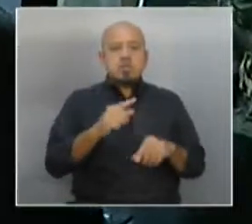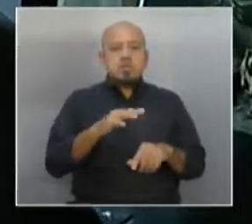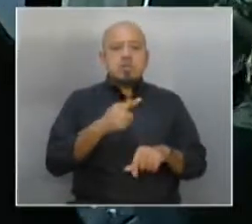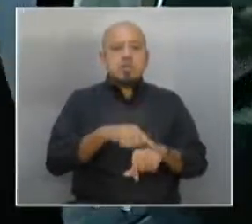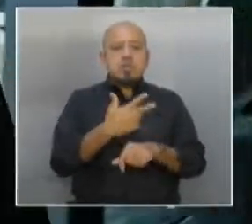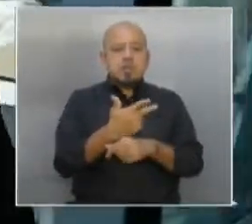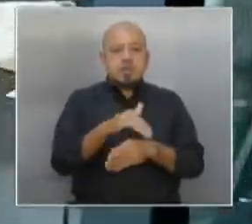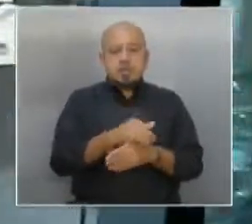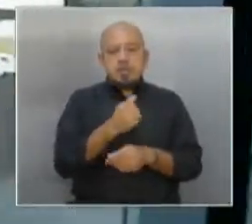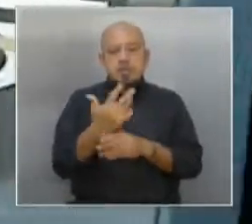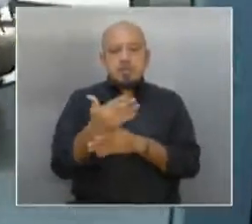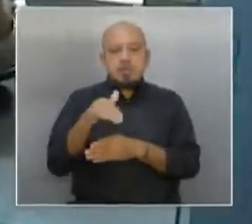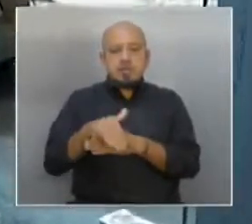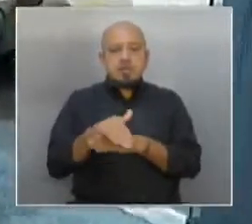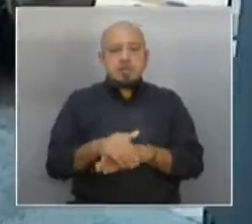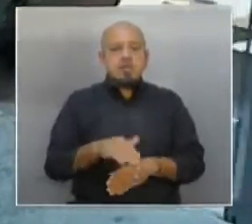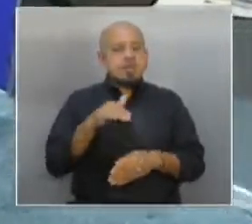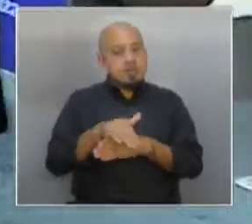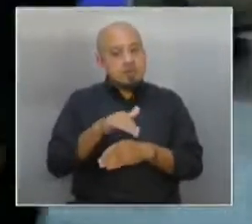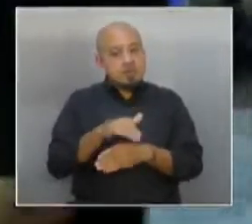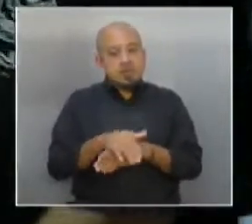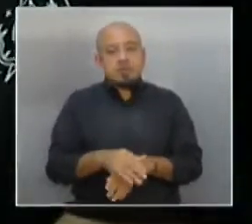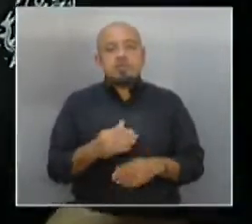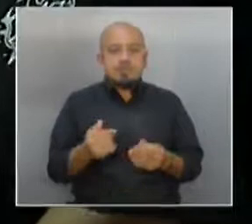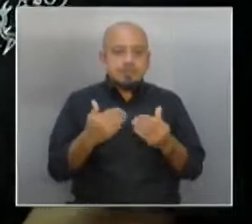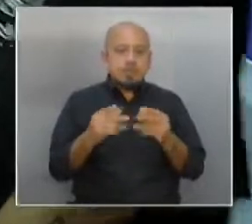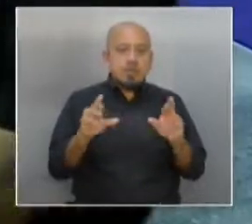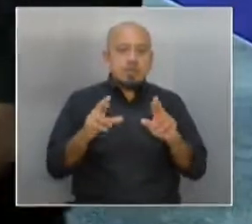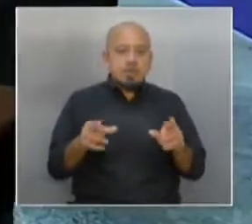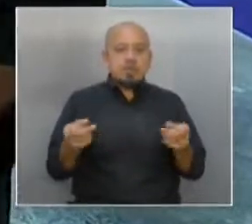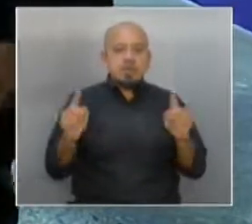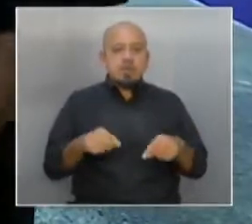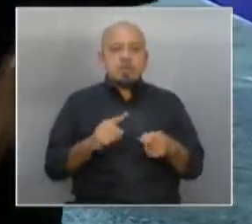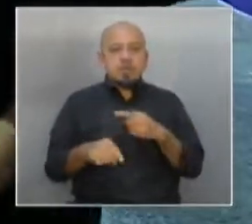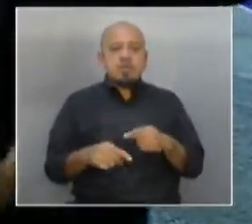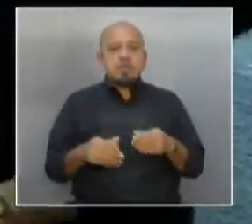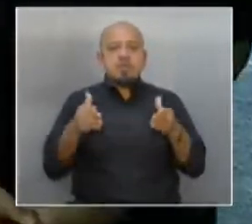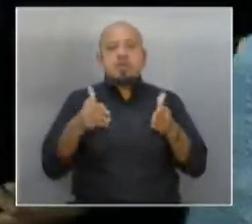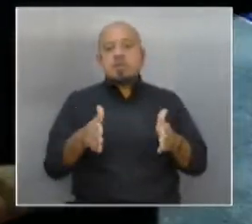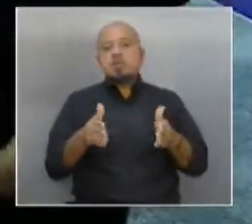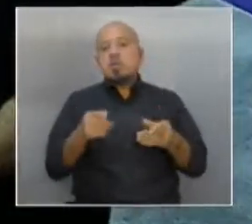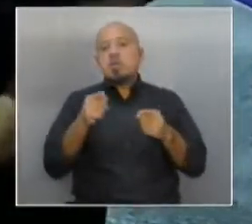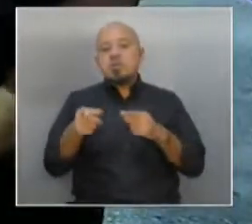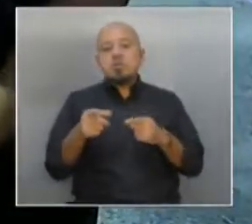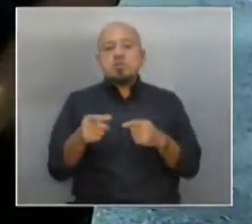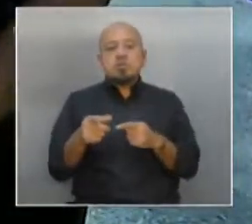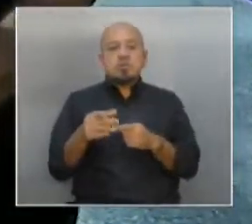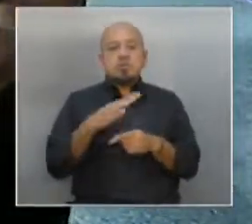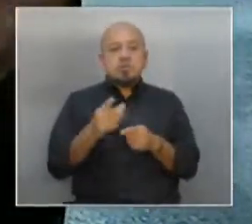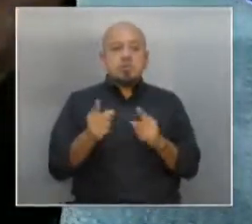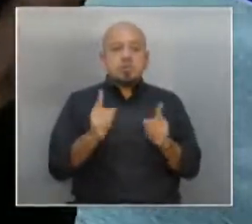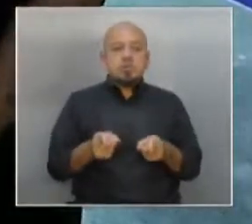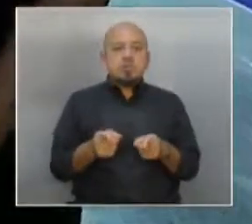horas. Perfecto. Bueno, las felicito por la iniciativa. Ojalá que venga mucha gente. Y lo del callejón también está buenísimo. Sé que leí por ahí que también va a